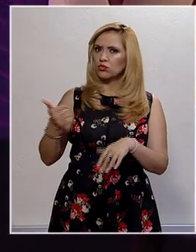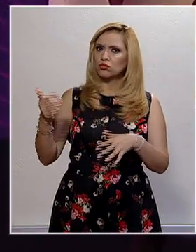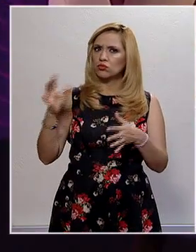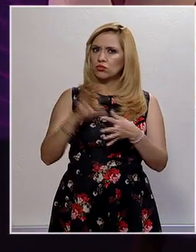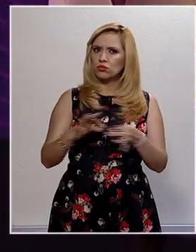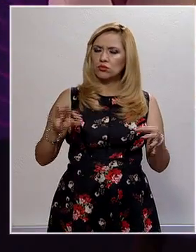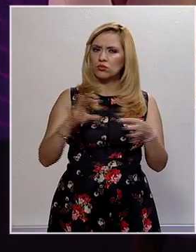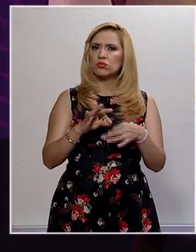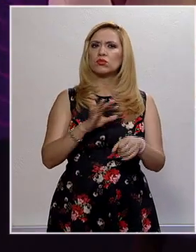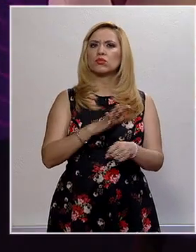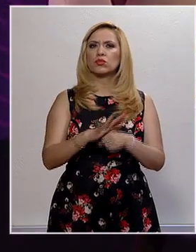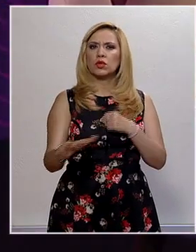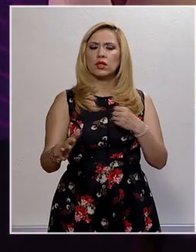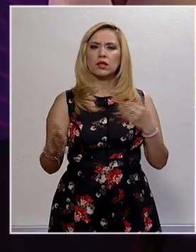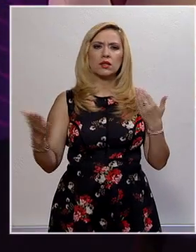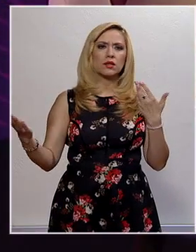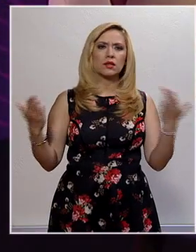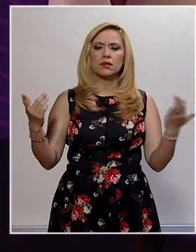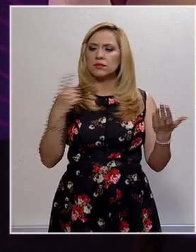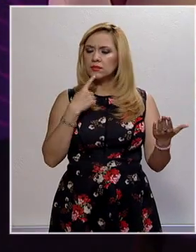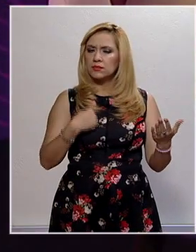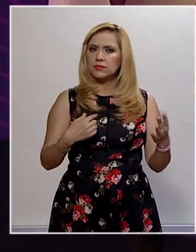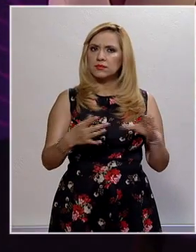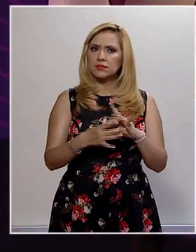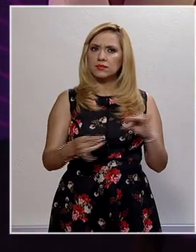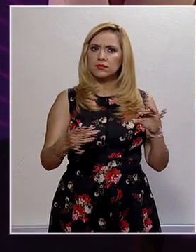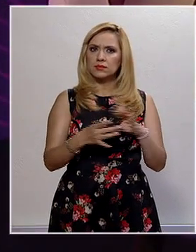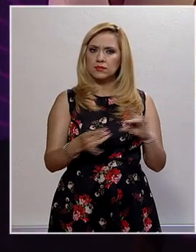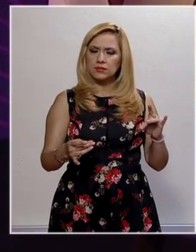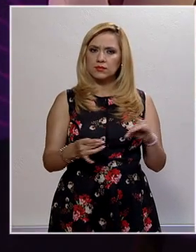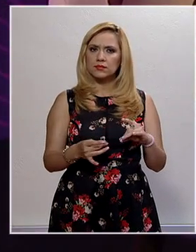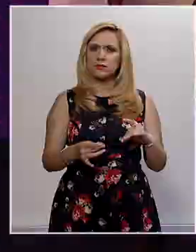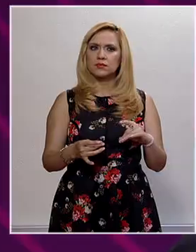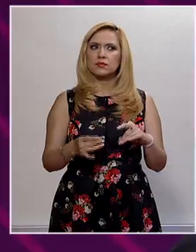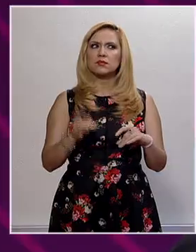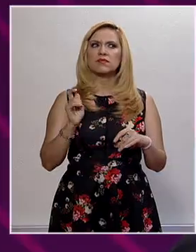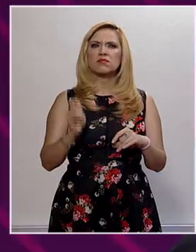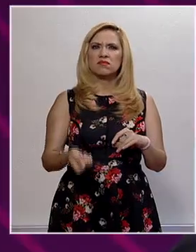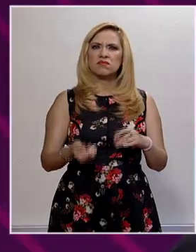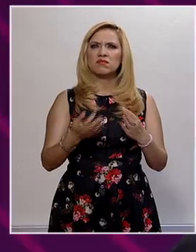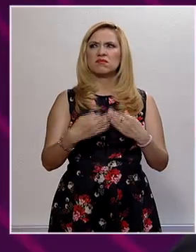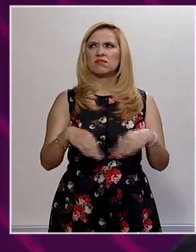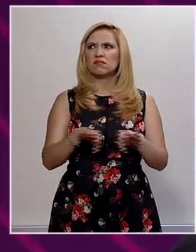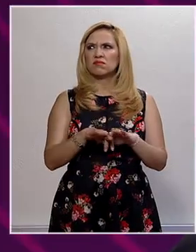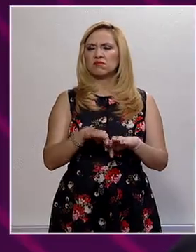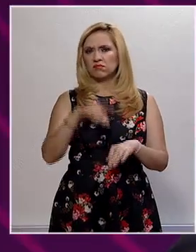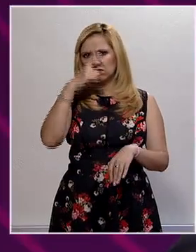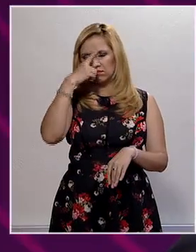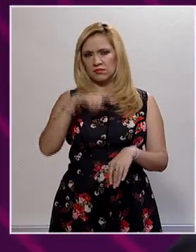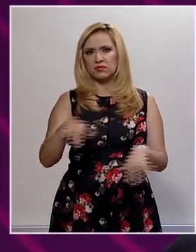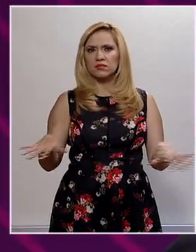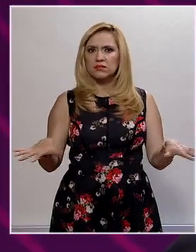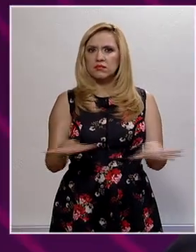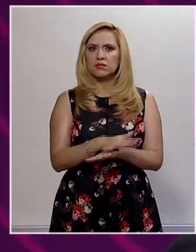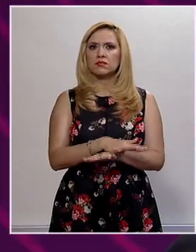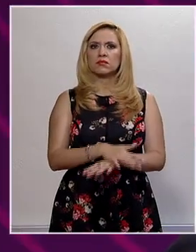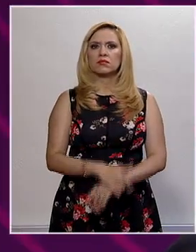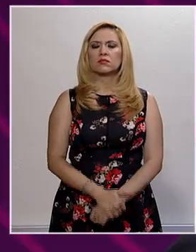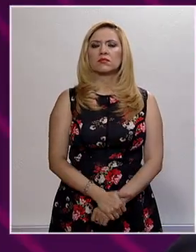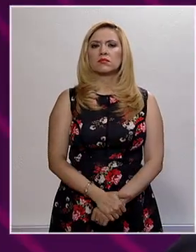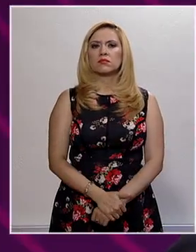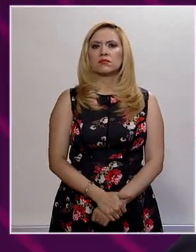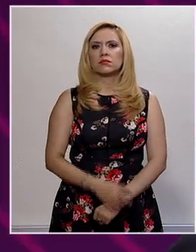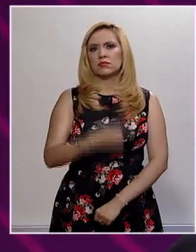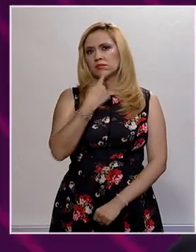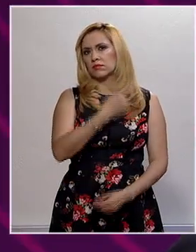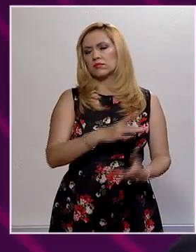de estas medidas quisieras comentar, te llama más la atención y que te parece muy relevante para hacer un cambio, ¿no? Que